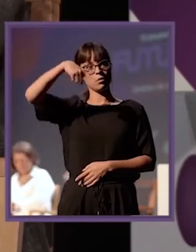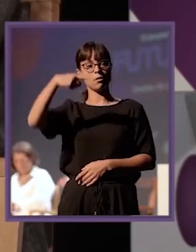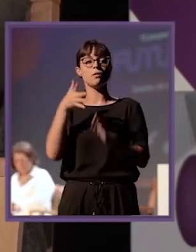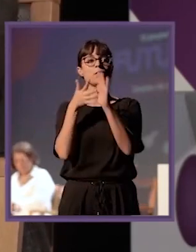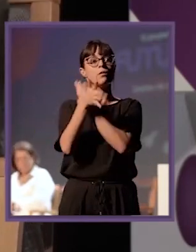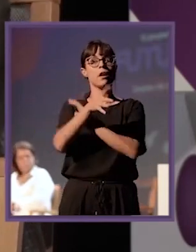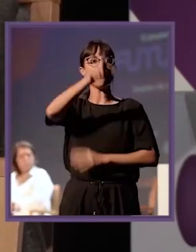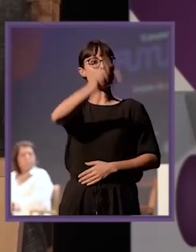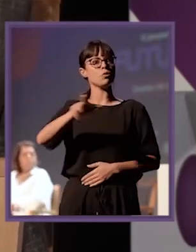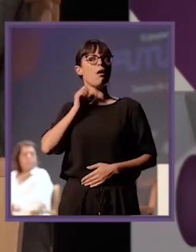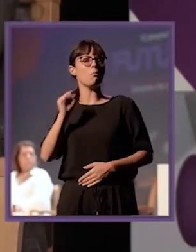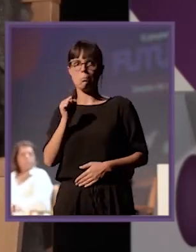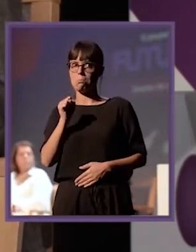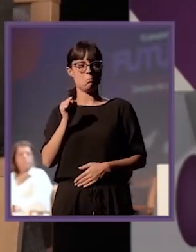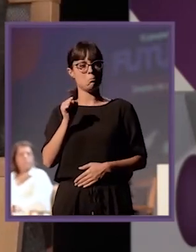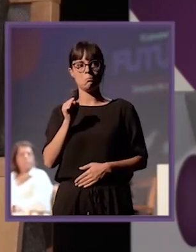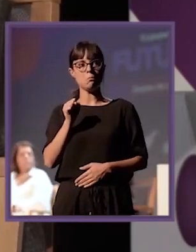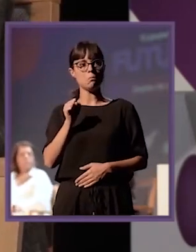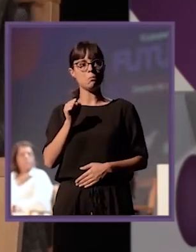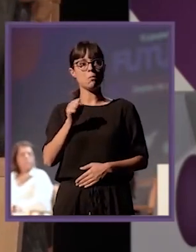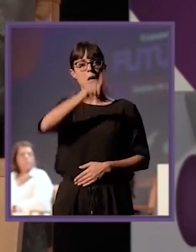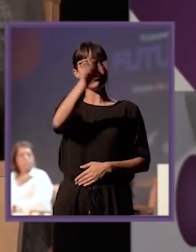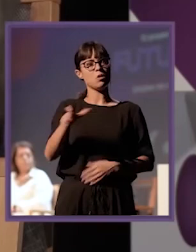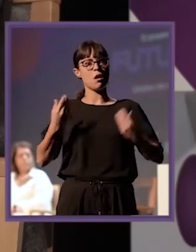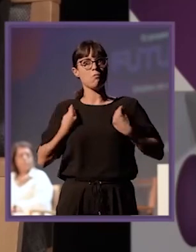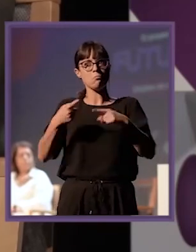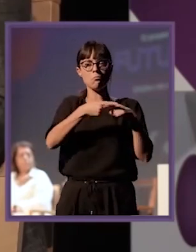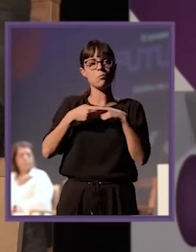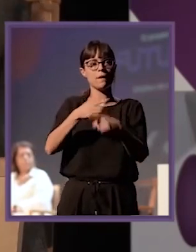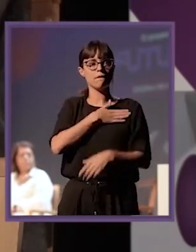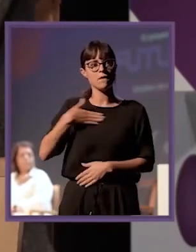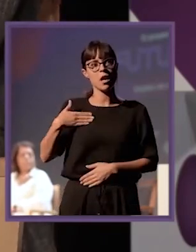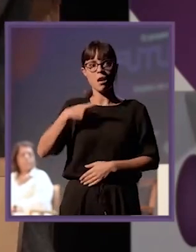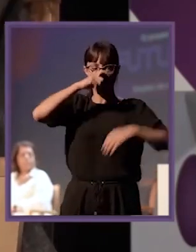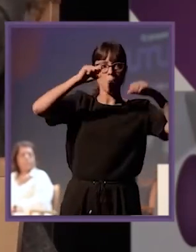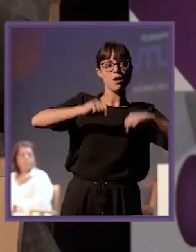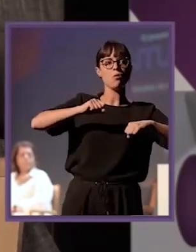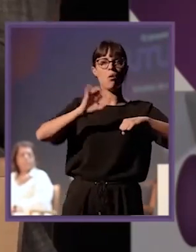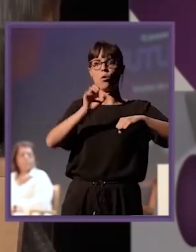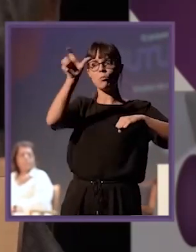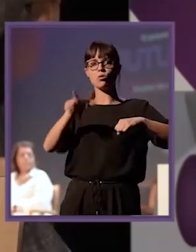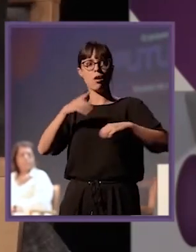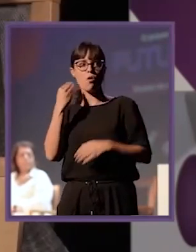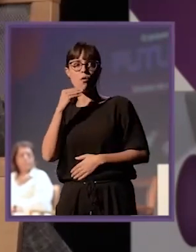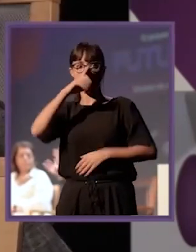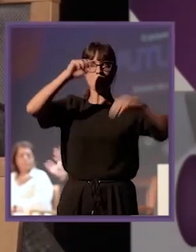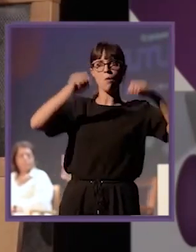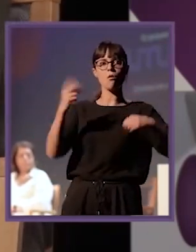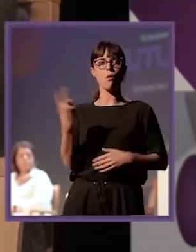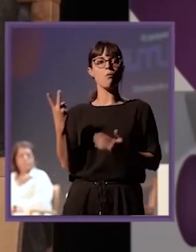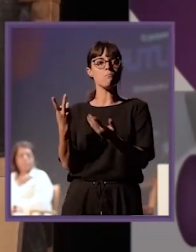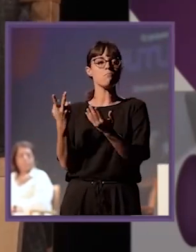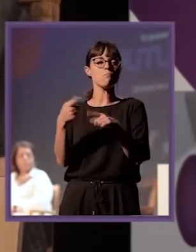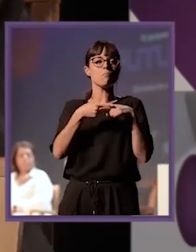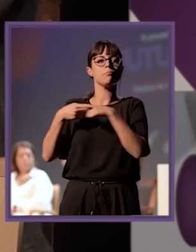son grandes dependientes, gente que quiera convivir, puede ser gente mayor o gente mayor que conviva con gente joven, que han decidido poner